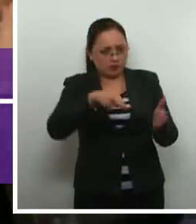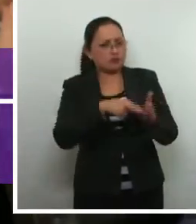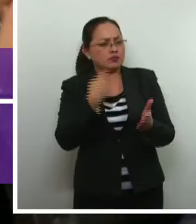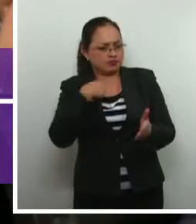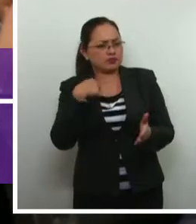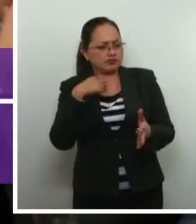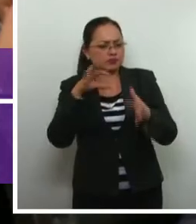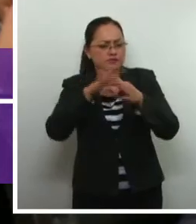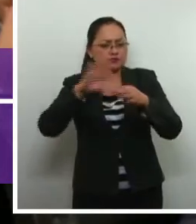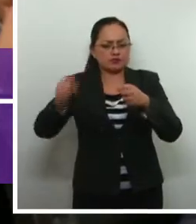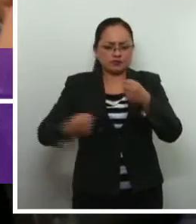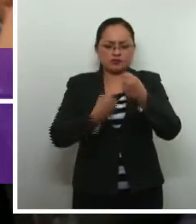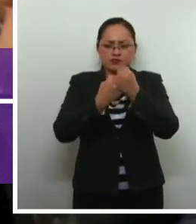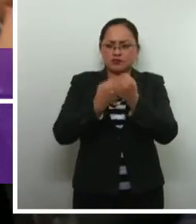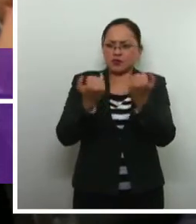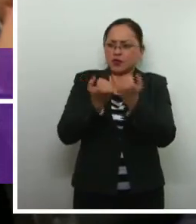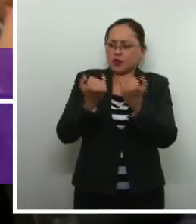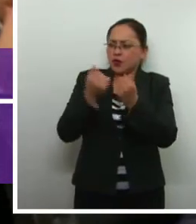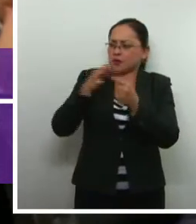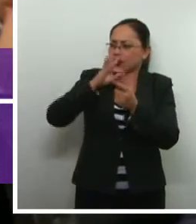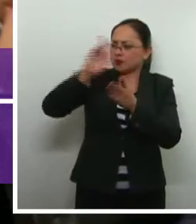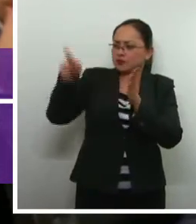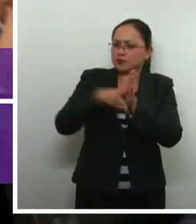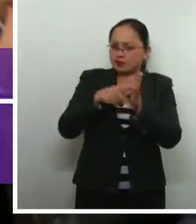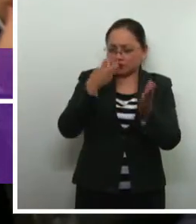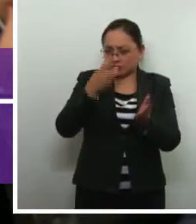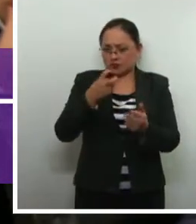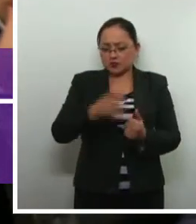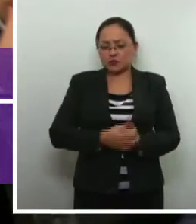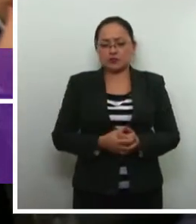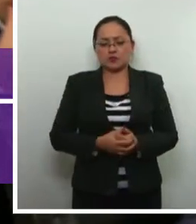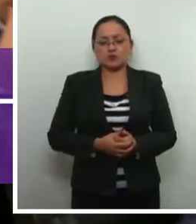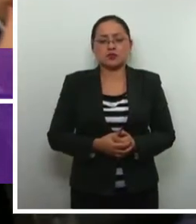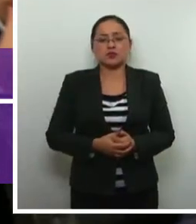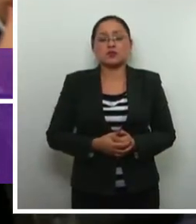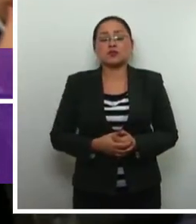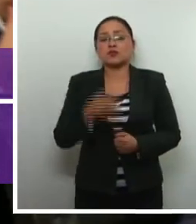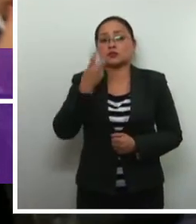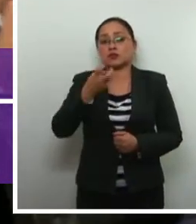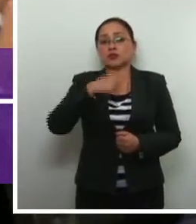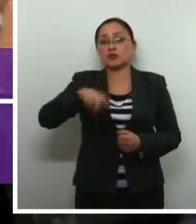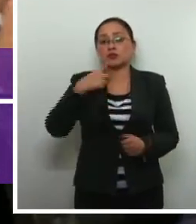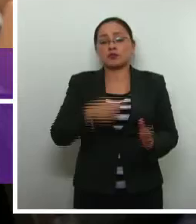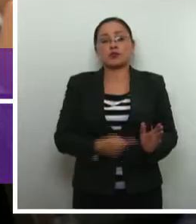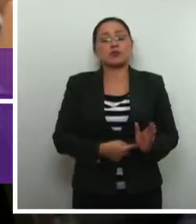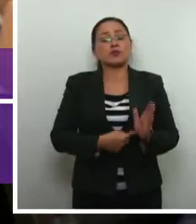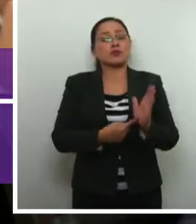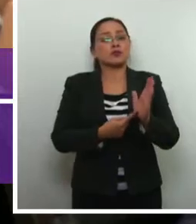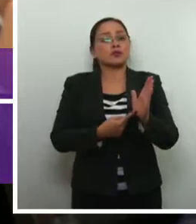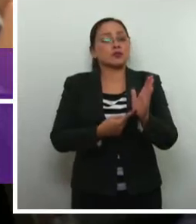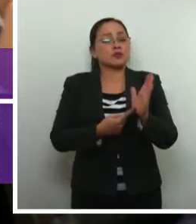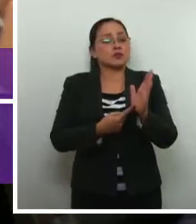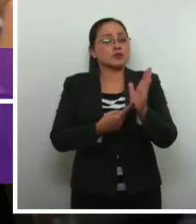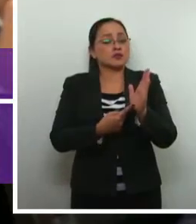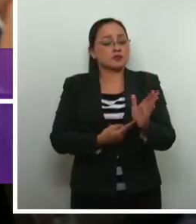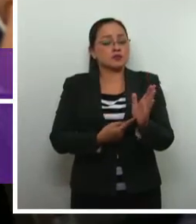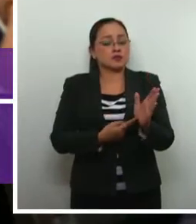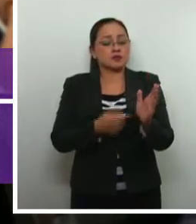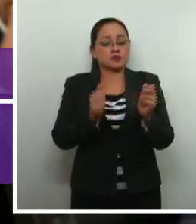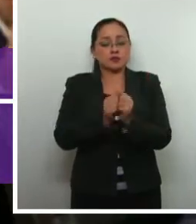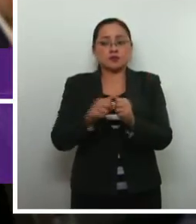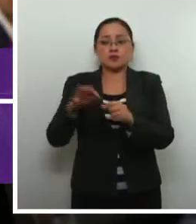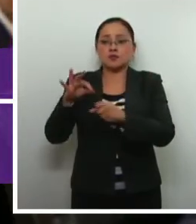en respaldo a los que hicieron la reserva, es que aquí nos presentaron a